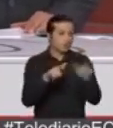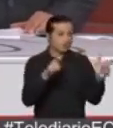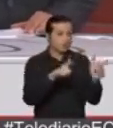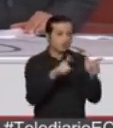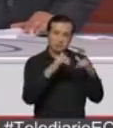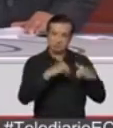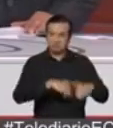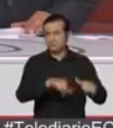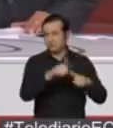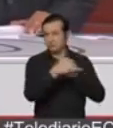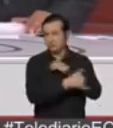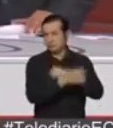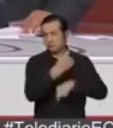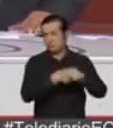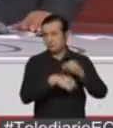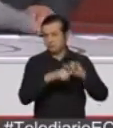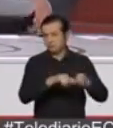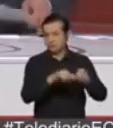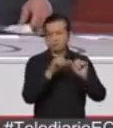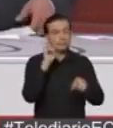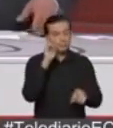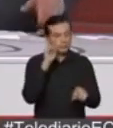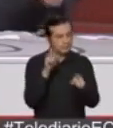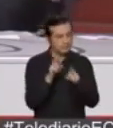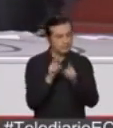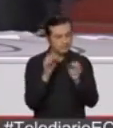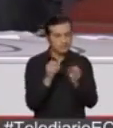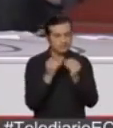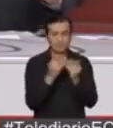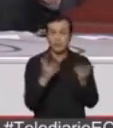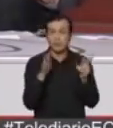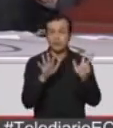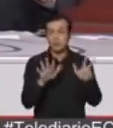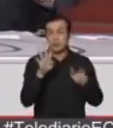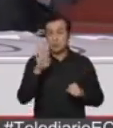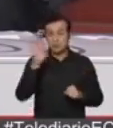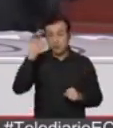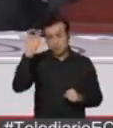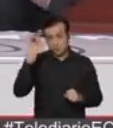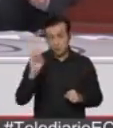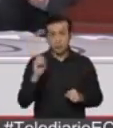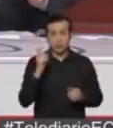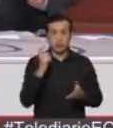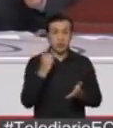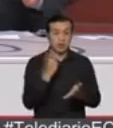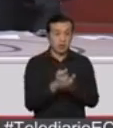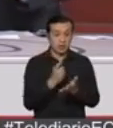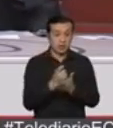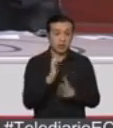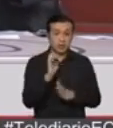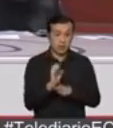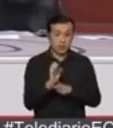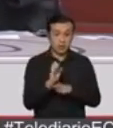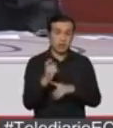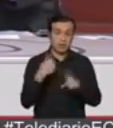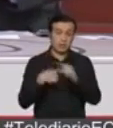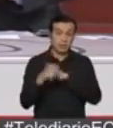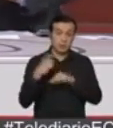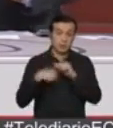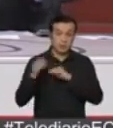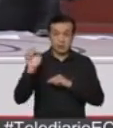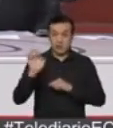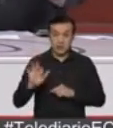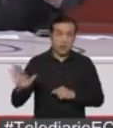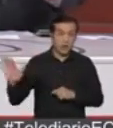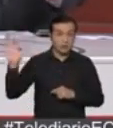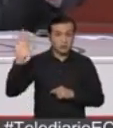seguir exportando. De acuerdo, viceministro. Entendemos que el 84% del camarón ecuatoriano llega al mercado asiático.